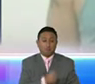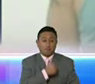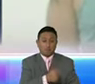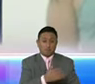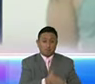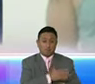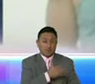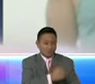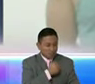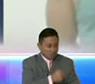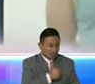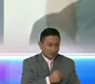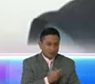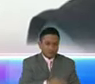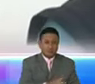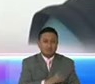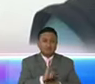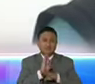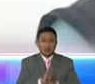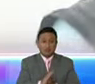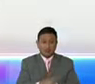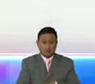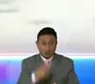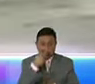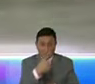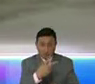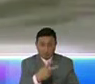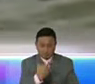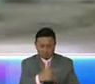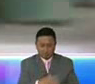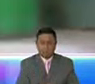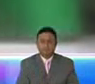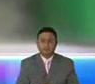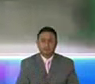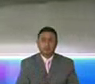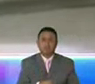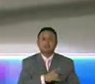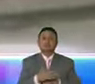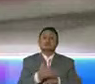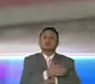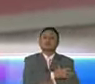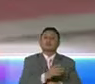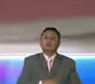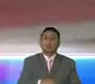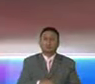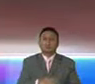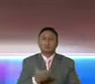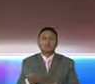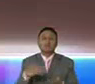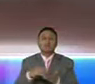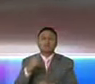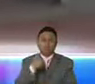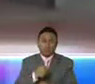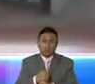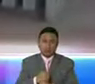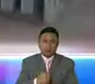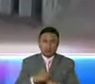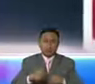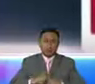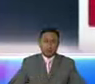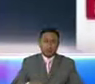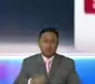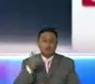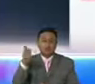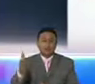debidamente realizadas en fiscalía de testigos presenciales. Hace pocas semanas volvió a trabajar, pero igual debe acudir a las